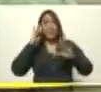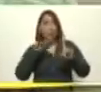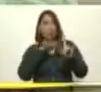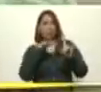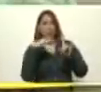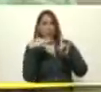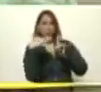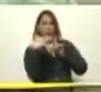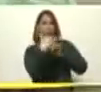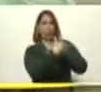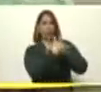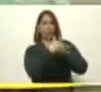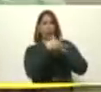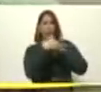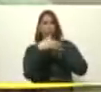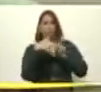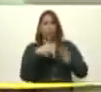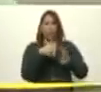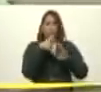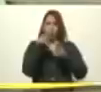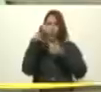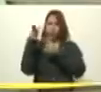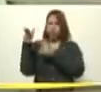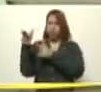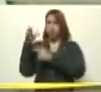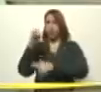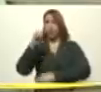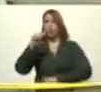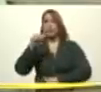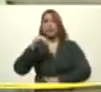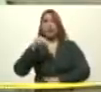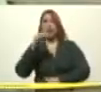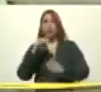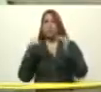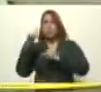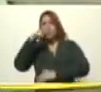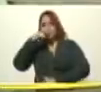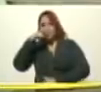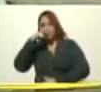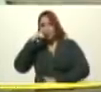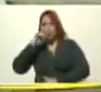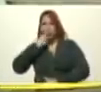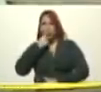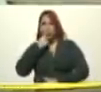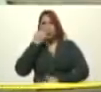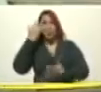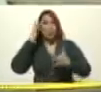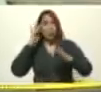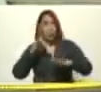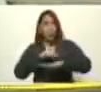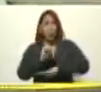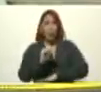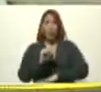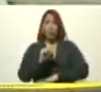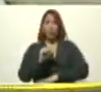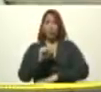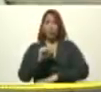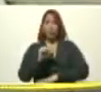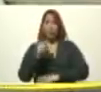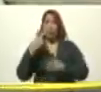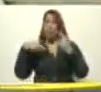apuntar todas las armas de la otan sobre rusia para en algún momento que se presente en las condiciones